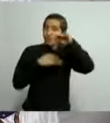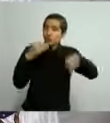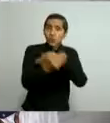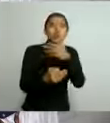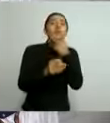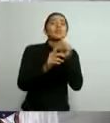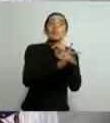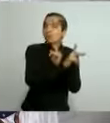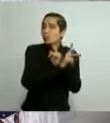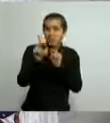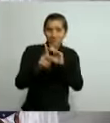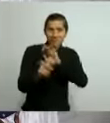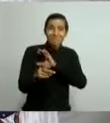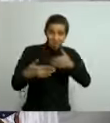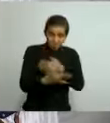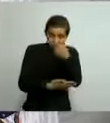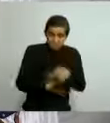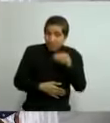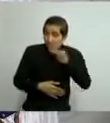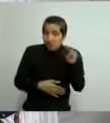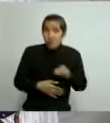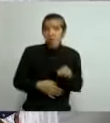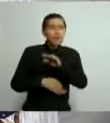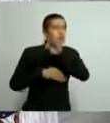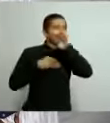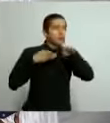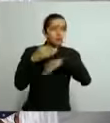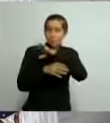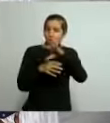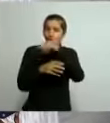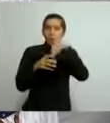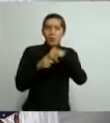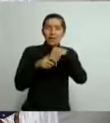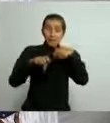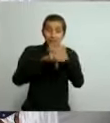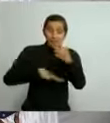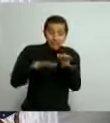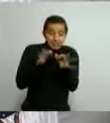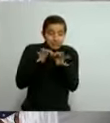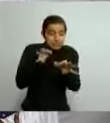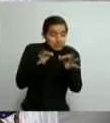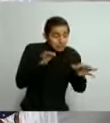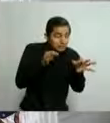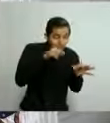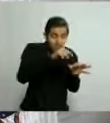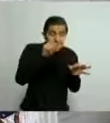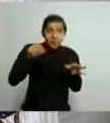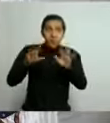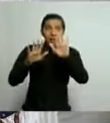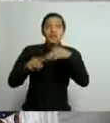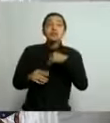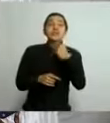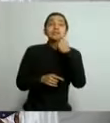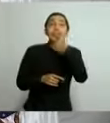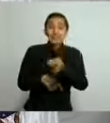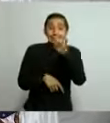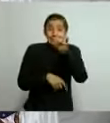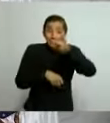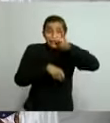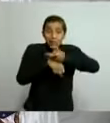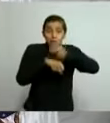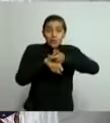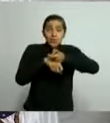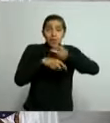ustedes, queridos paisanos, de todos los rincones del Estado, quiero decirles que para que esta segunda etapa